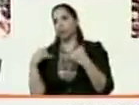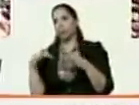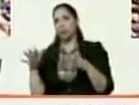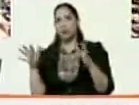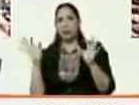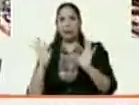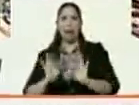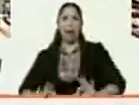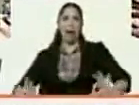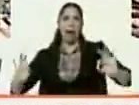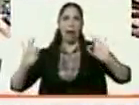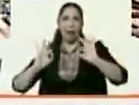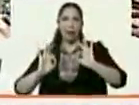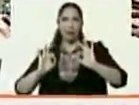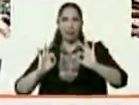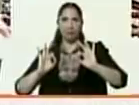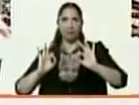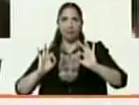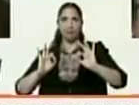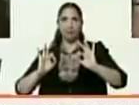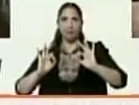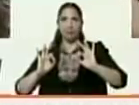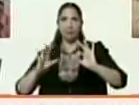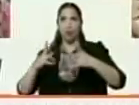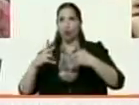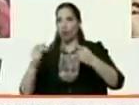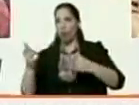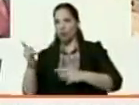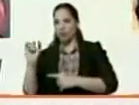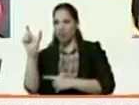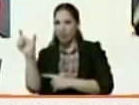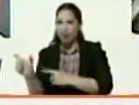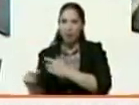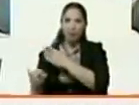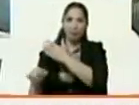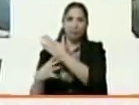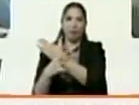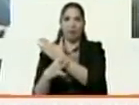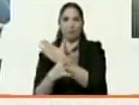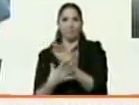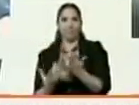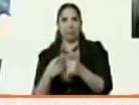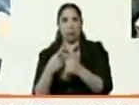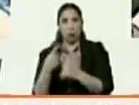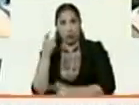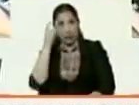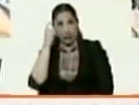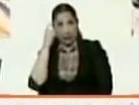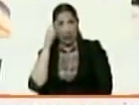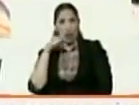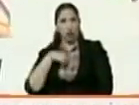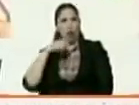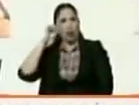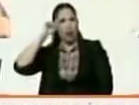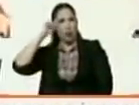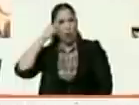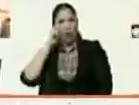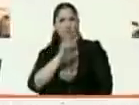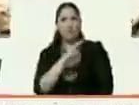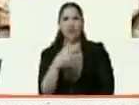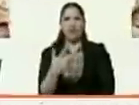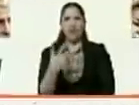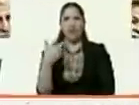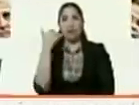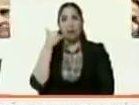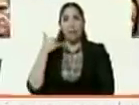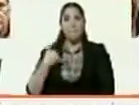nada, en la no existencia. Y ese día, recuerdo el 23, me llamó Freddy como a las 4 de la